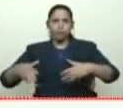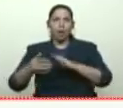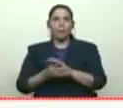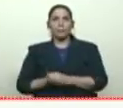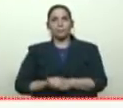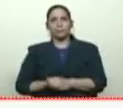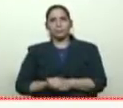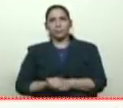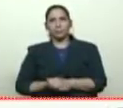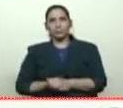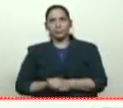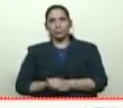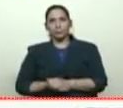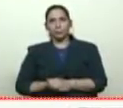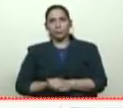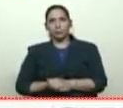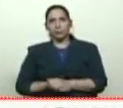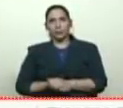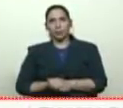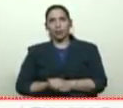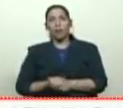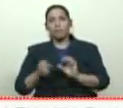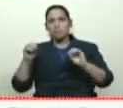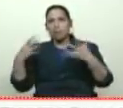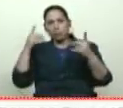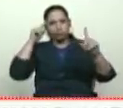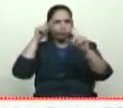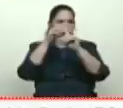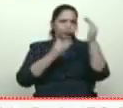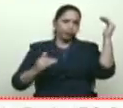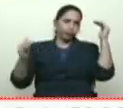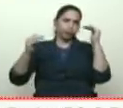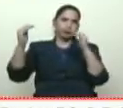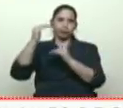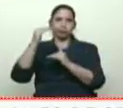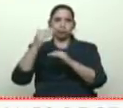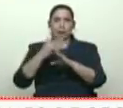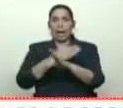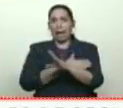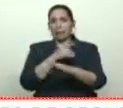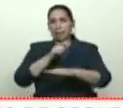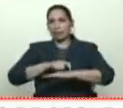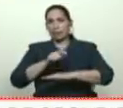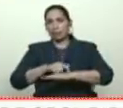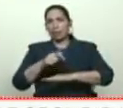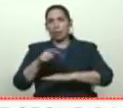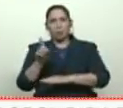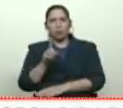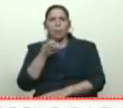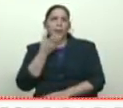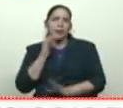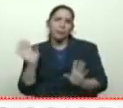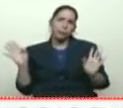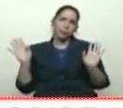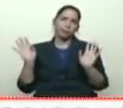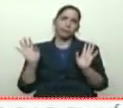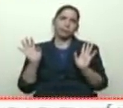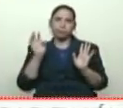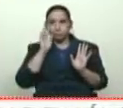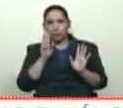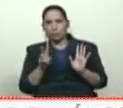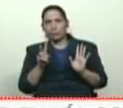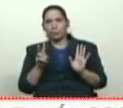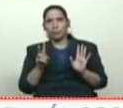la corriente, vencimos, alcanzamos las metas del milenio antes de tiempo. No es casual, por ejemplo, que la